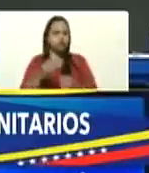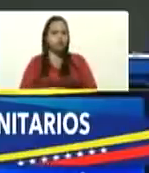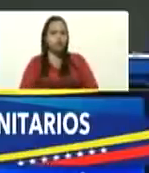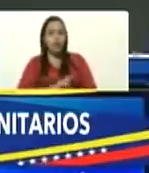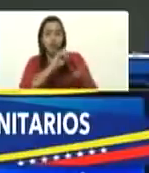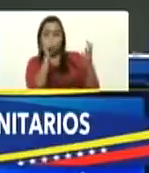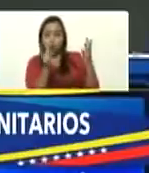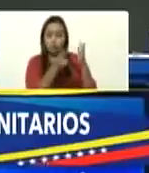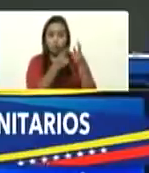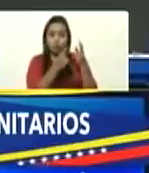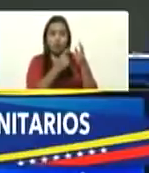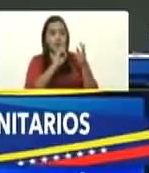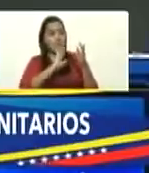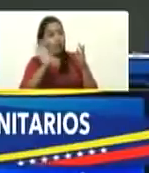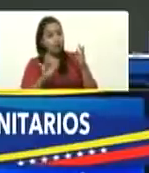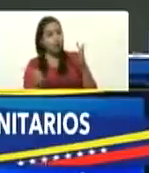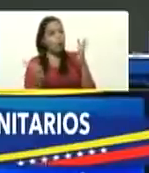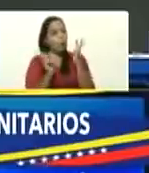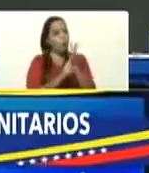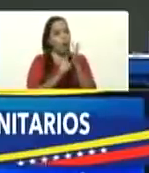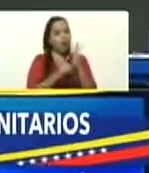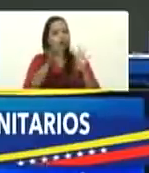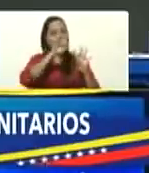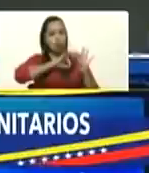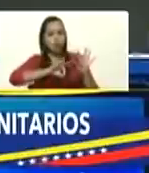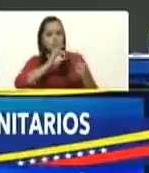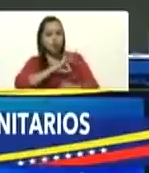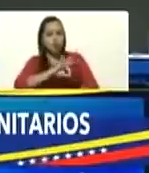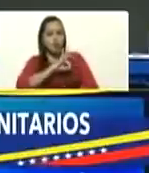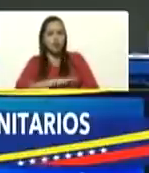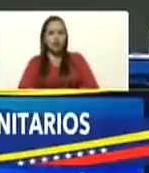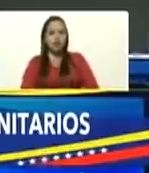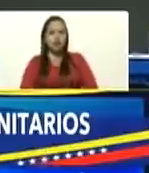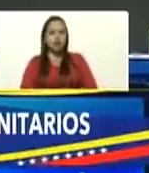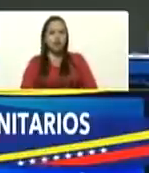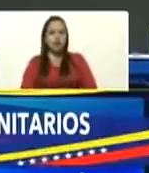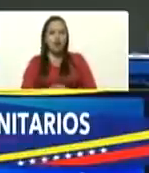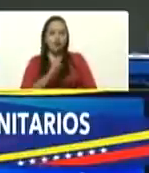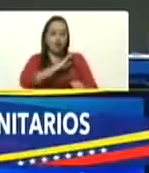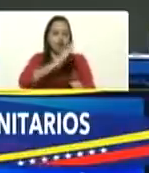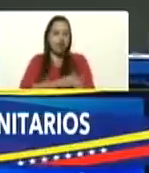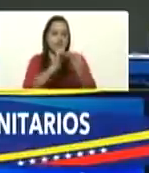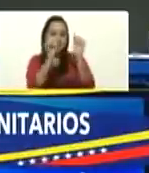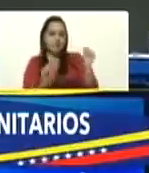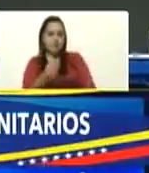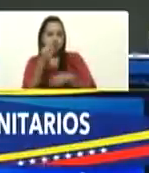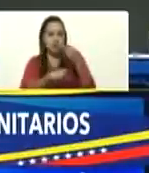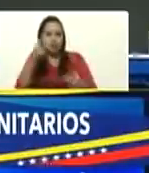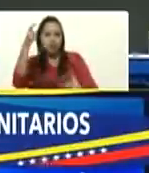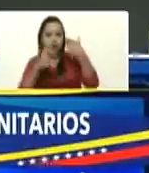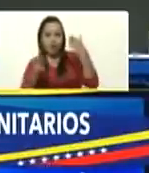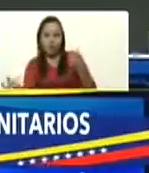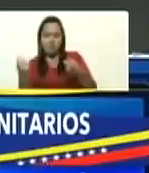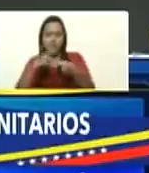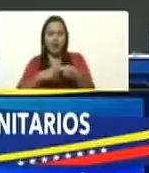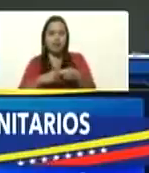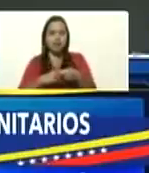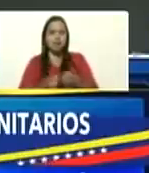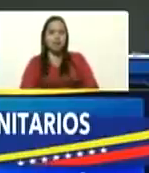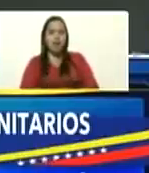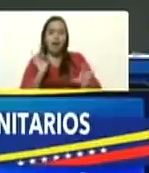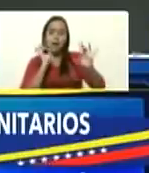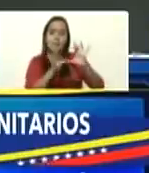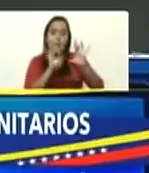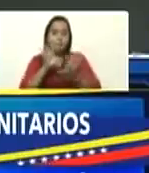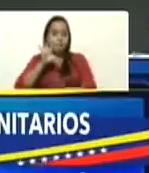de lo social, que no es otra que el fortalecimiento de todo ese sistema ideado por Chávez y que usted complementó con el sistema de protección social del carnet